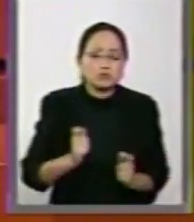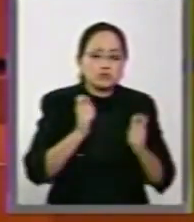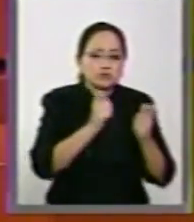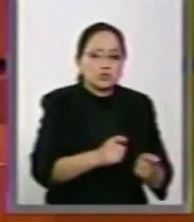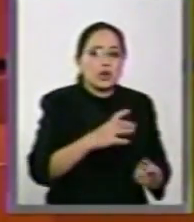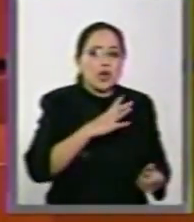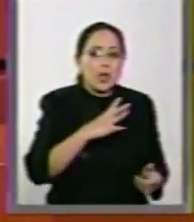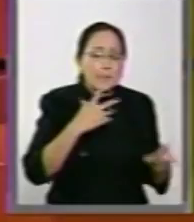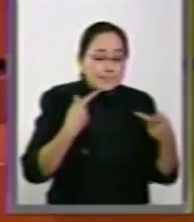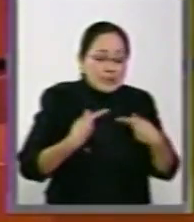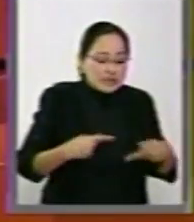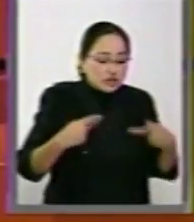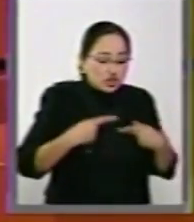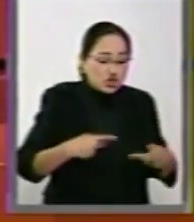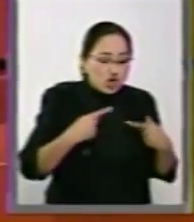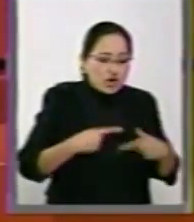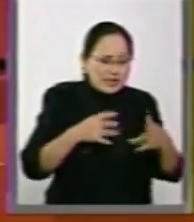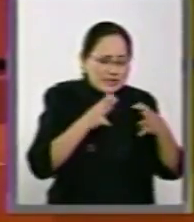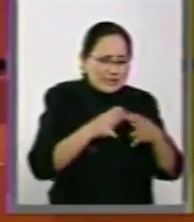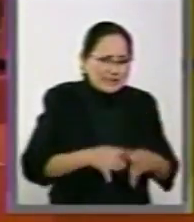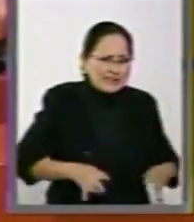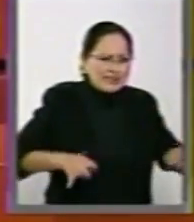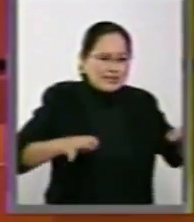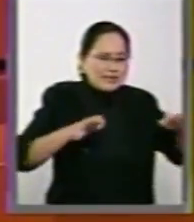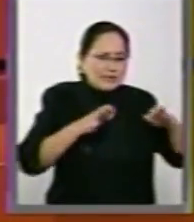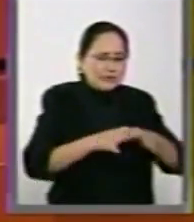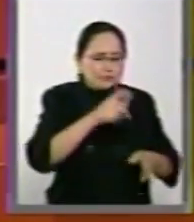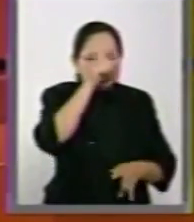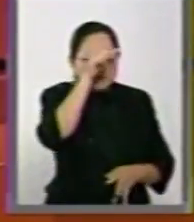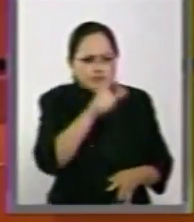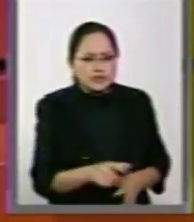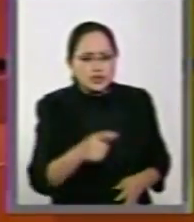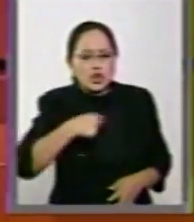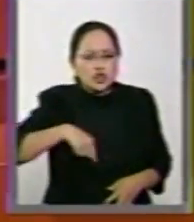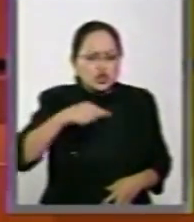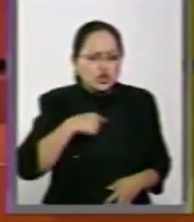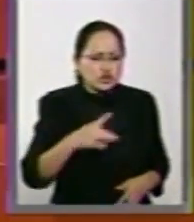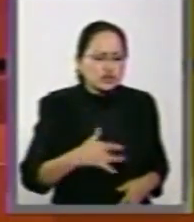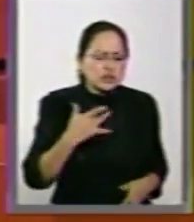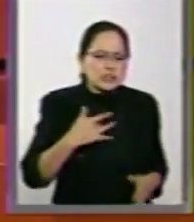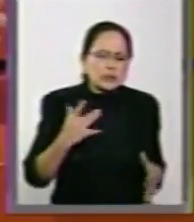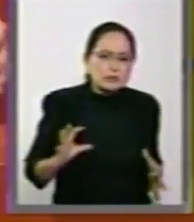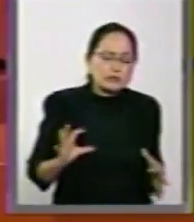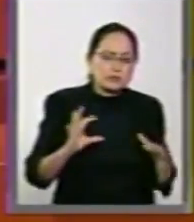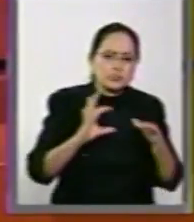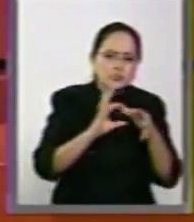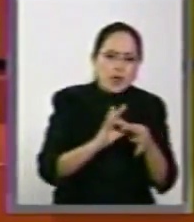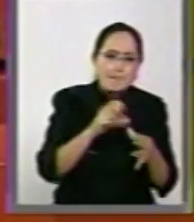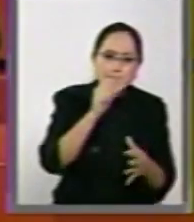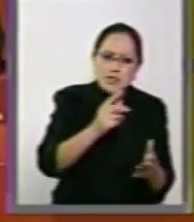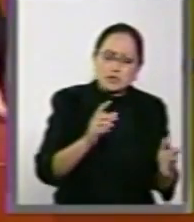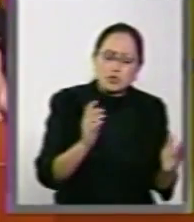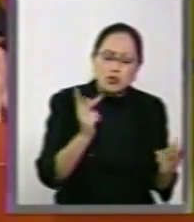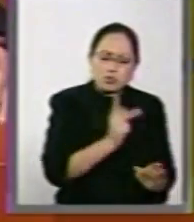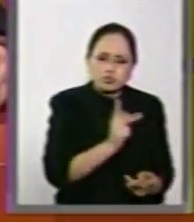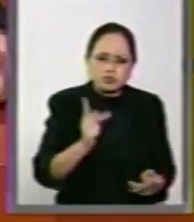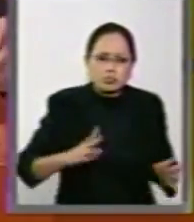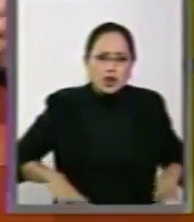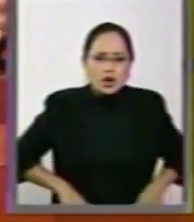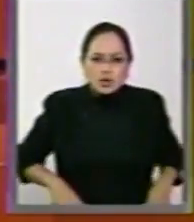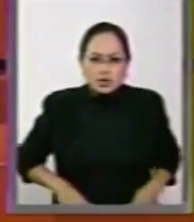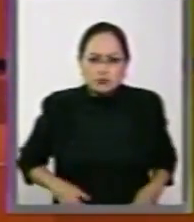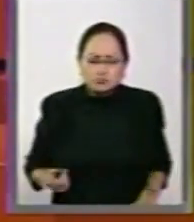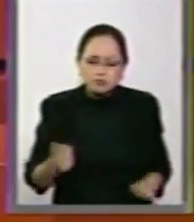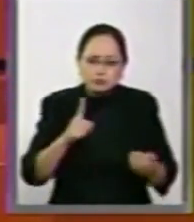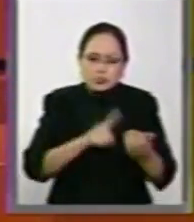ciudadanos distinguidos, del cual pues todos nos sintamos identificados para que sean parte del constituyente,